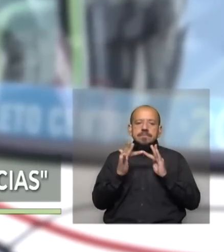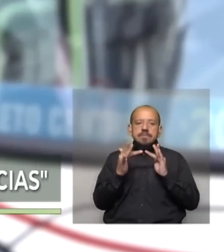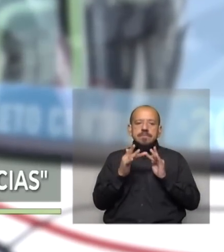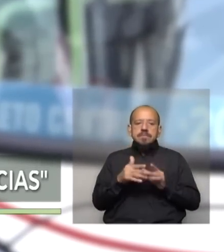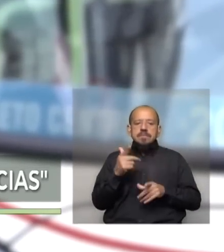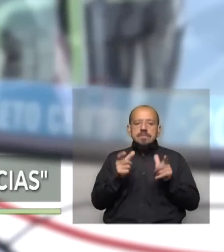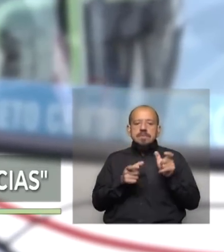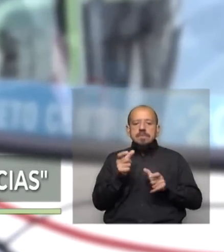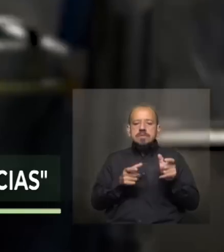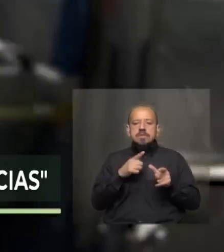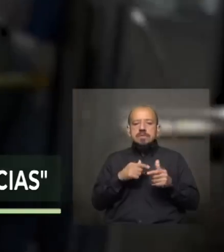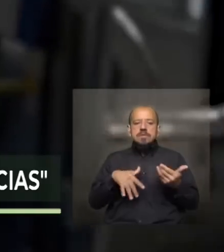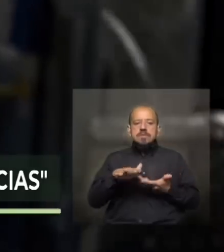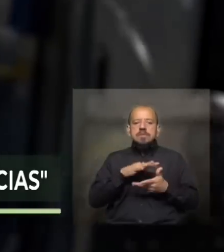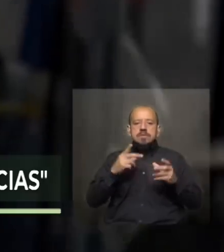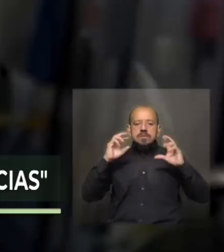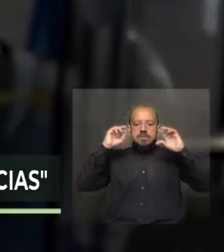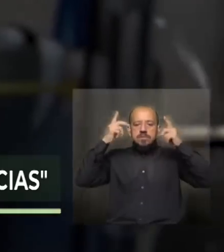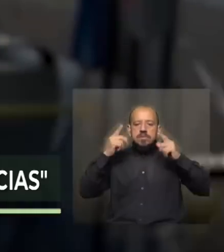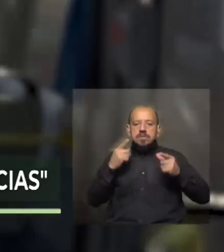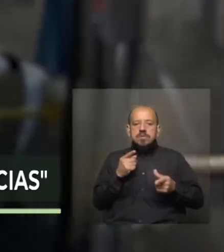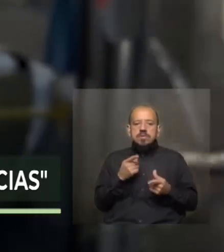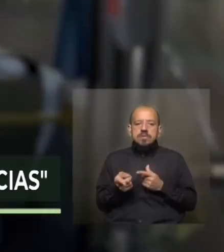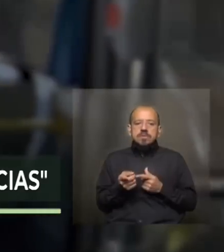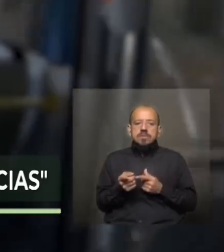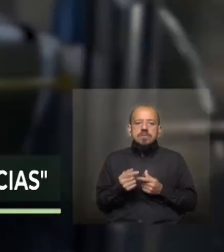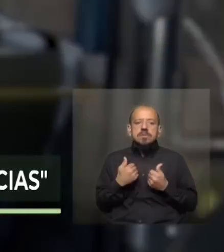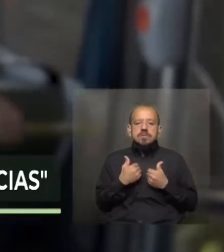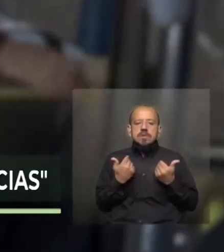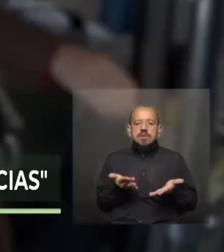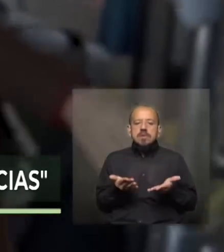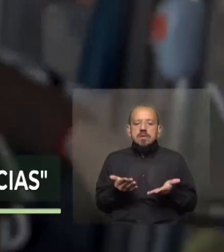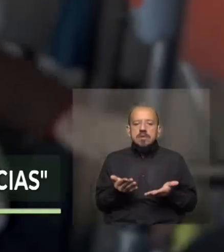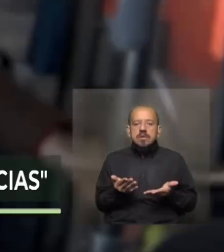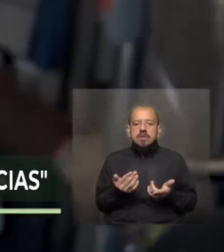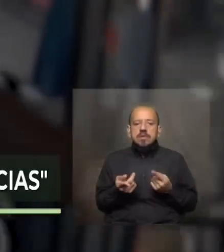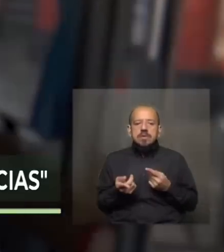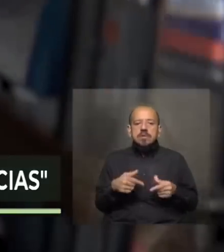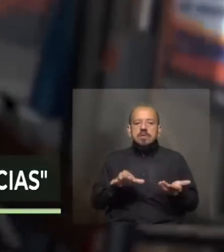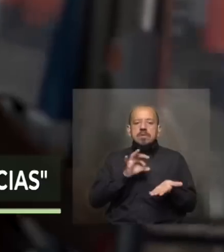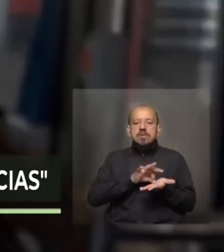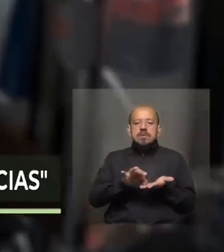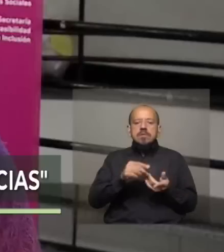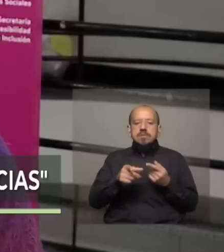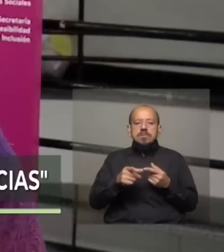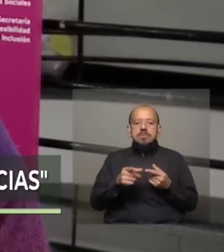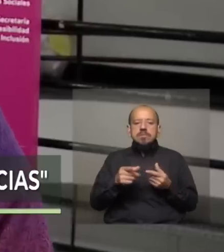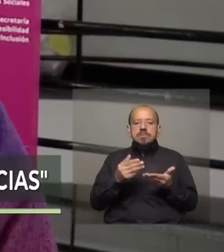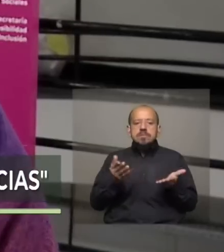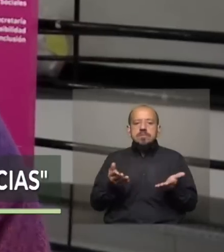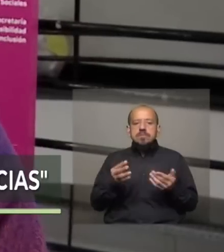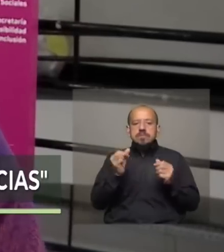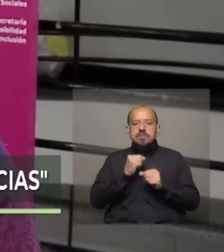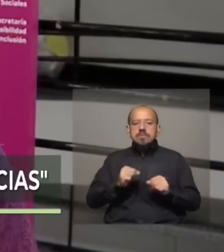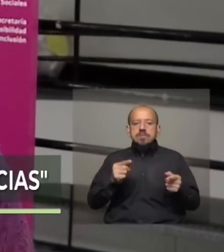que que tuvo esa situación de violencia en el espacio público le ofrece la posibilidad de ir un servicio especializado de atención para poder